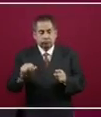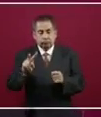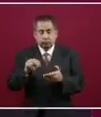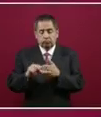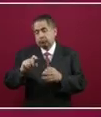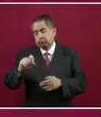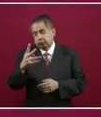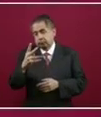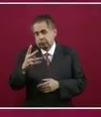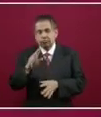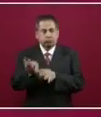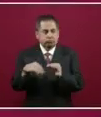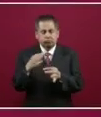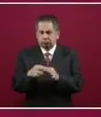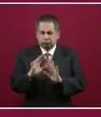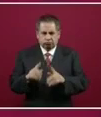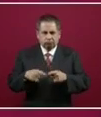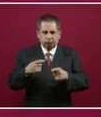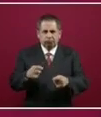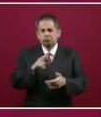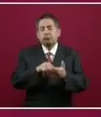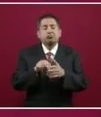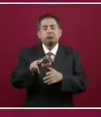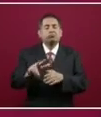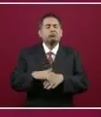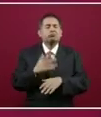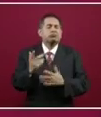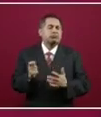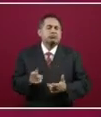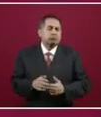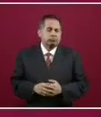2018-2024, y digo 2018 por